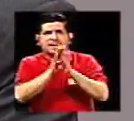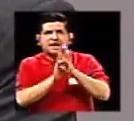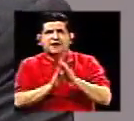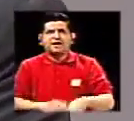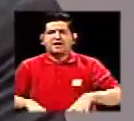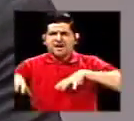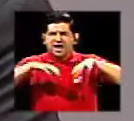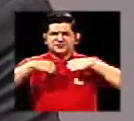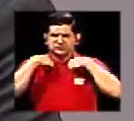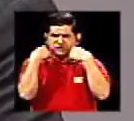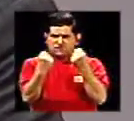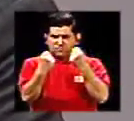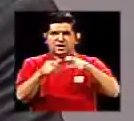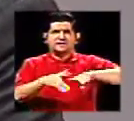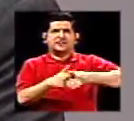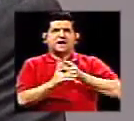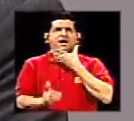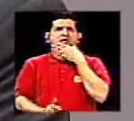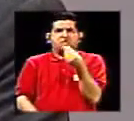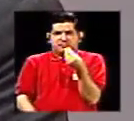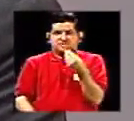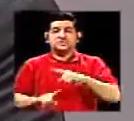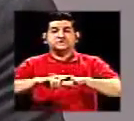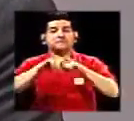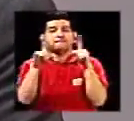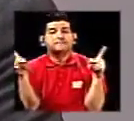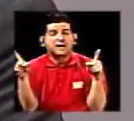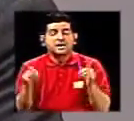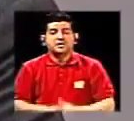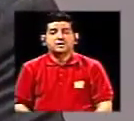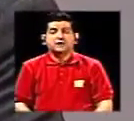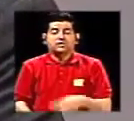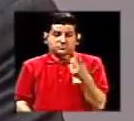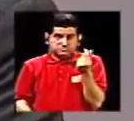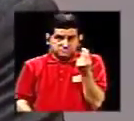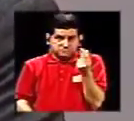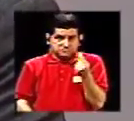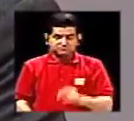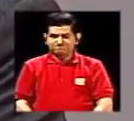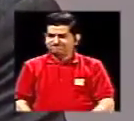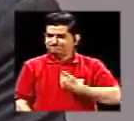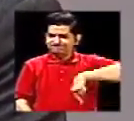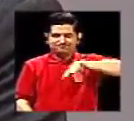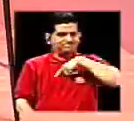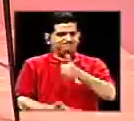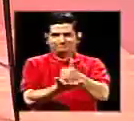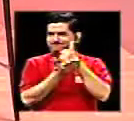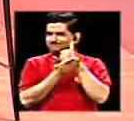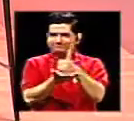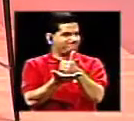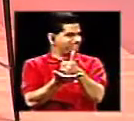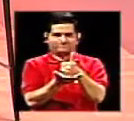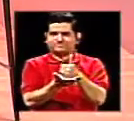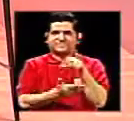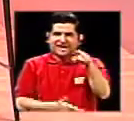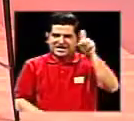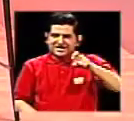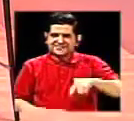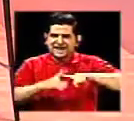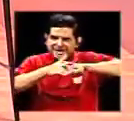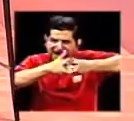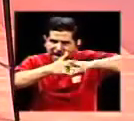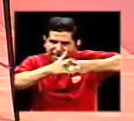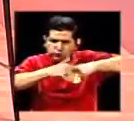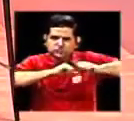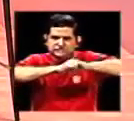más fuertes hacia a principios de diciembre, pero los recursos económicos no nos favorecían. Uh-huh. Entonces ahí hubo que hacer un ajuste